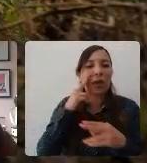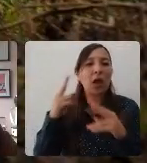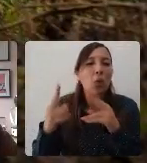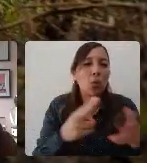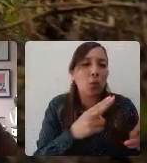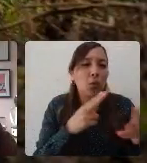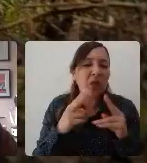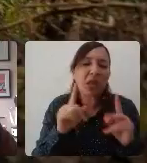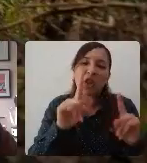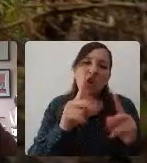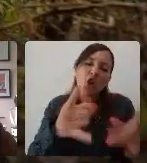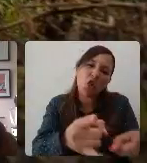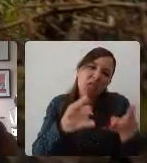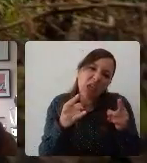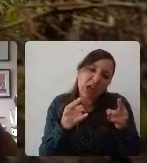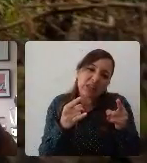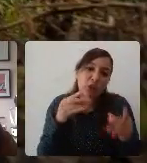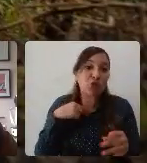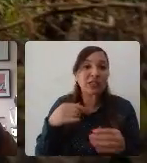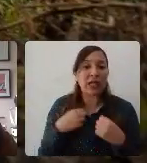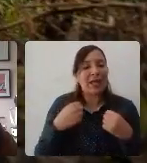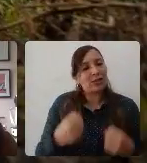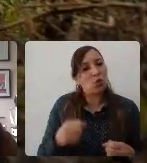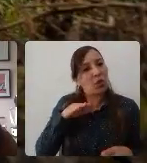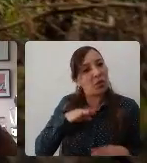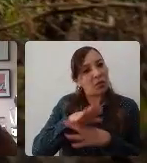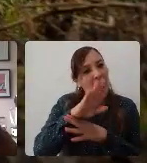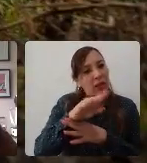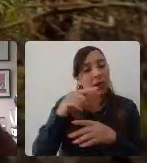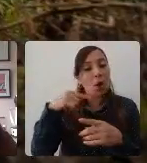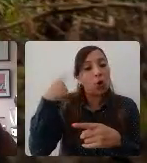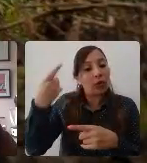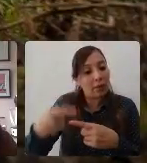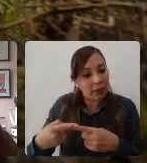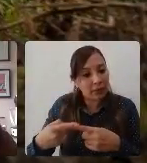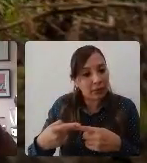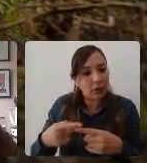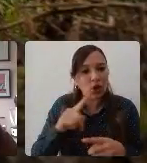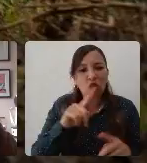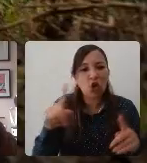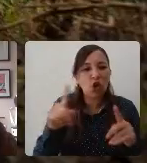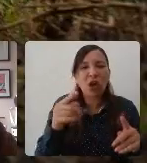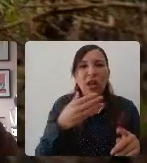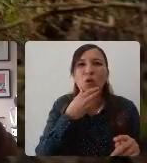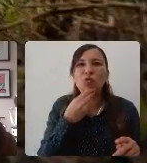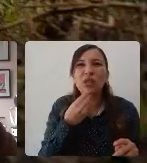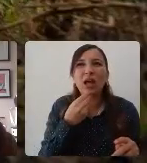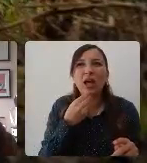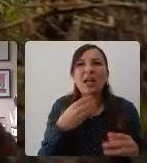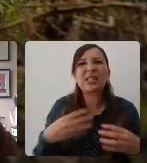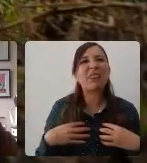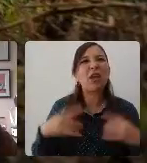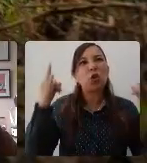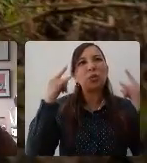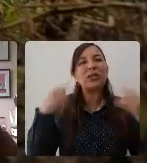eso hace que se sienta más segura el momento de viaje por otro lado no le gusta sentirse turista le gusta